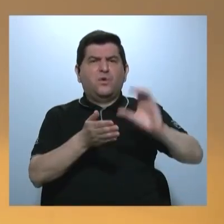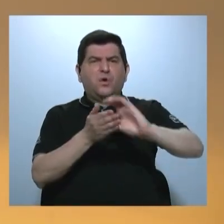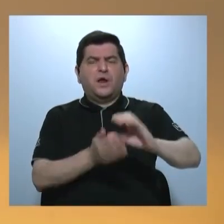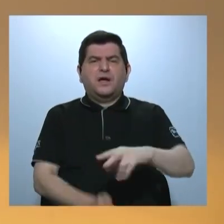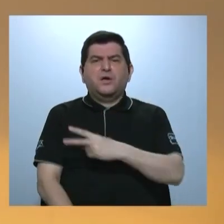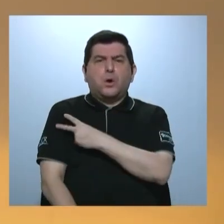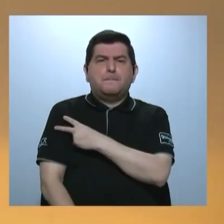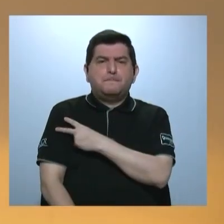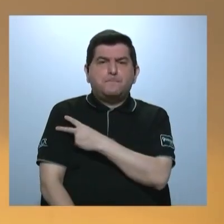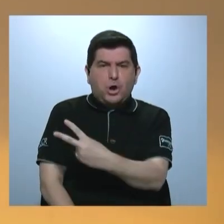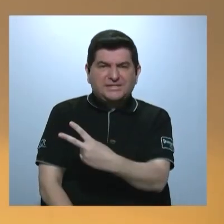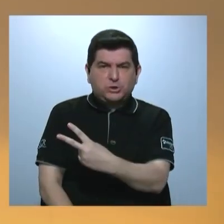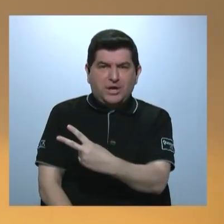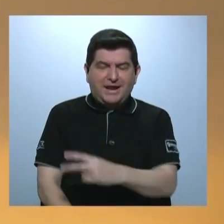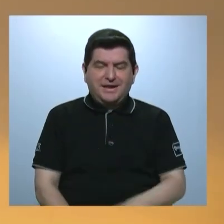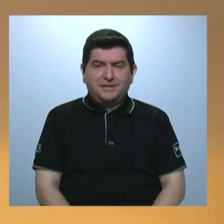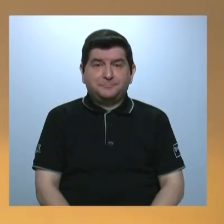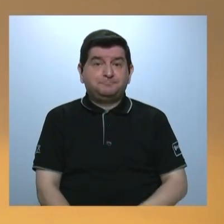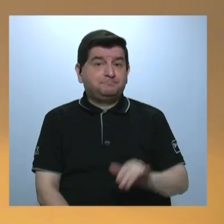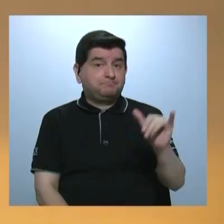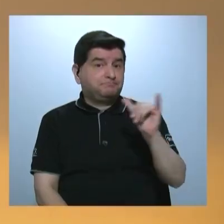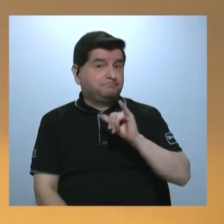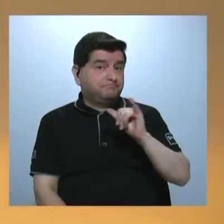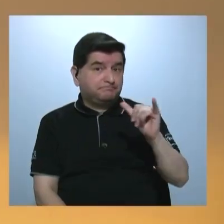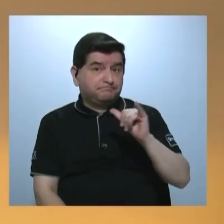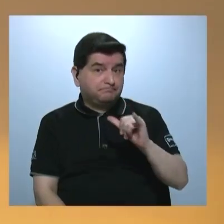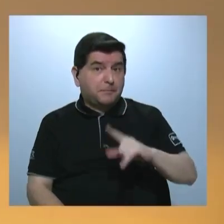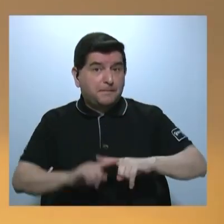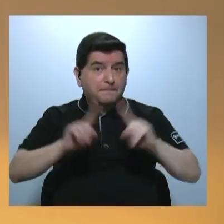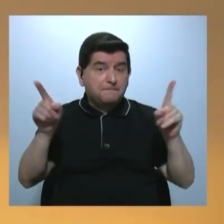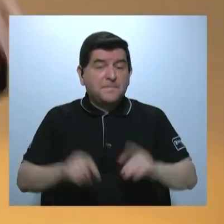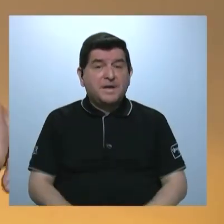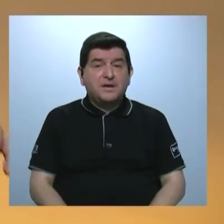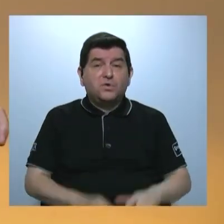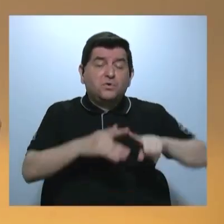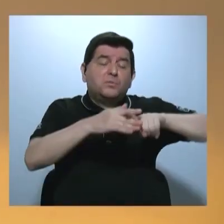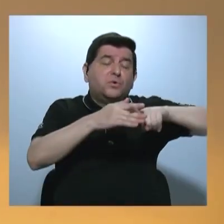bueno, era lo mismo pero en semilla,